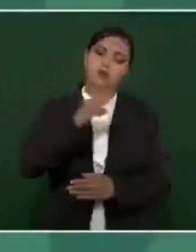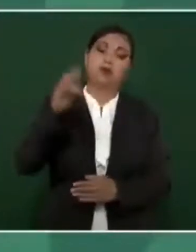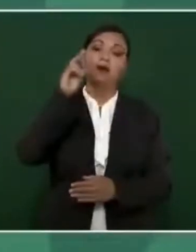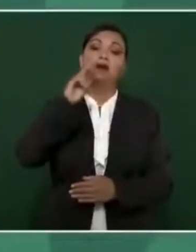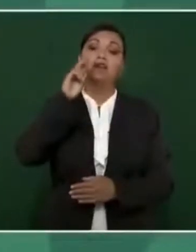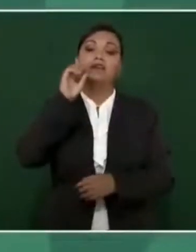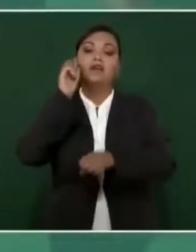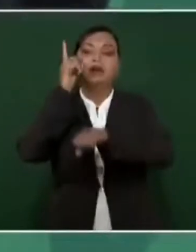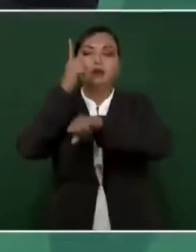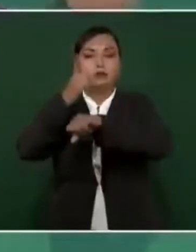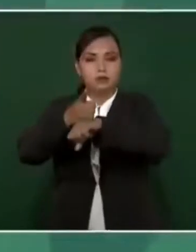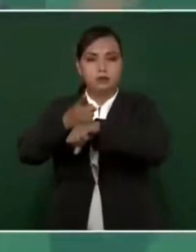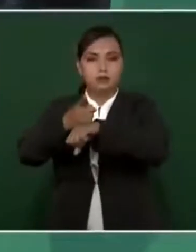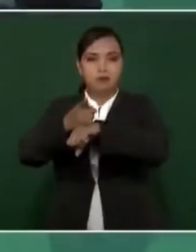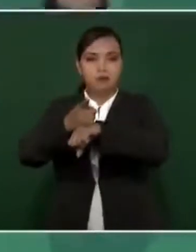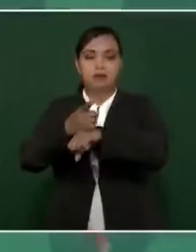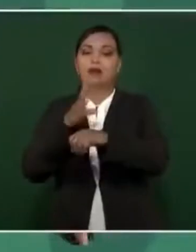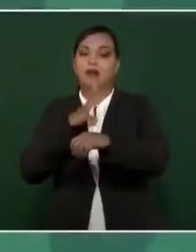bienestar.